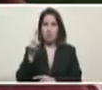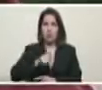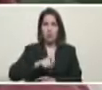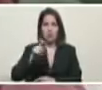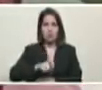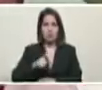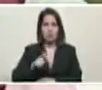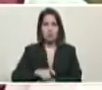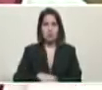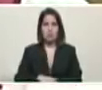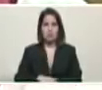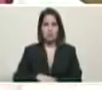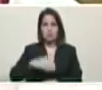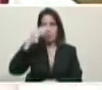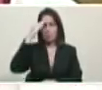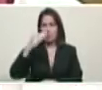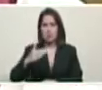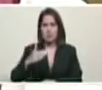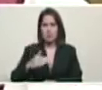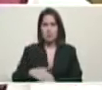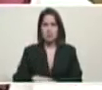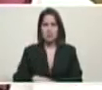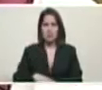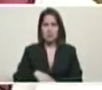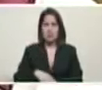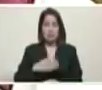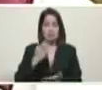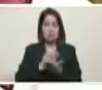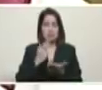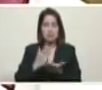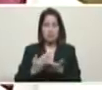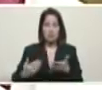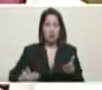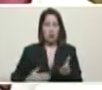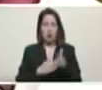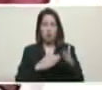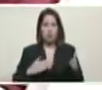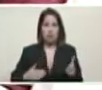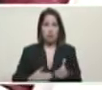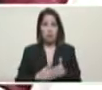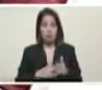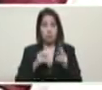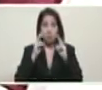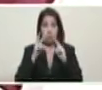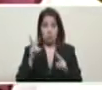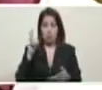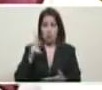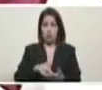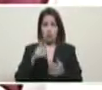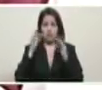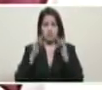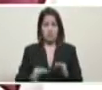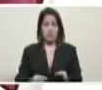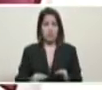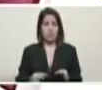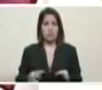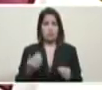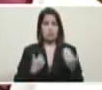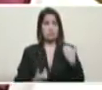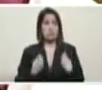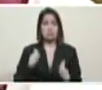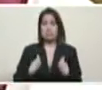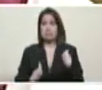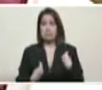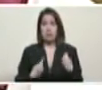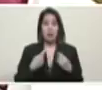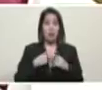Nosotros, las Fuerzas Armadas, cada vez que somos golpeados, quizás ustedes nos pueden ver aquí físicamente afectados, pero